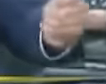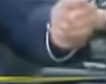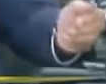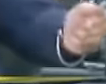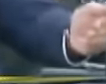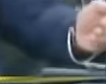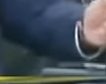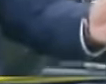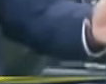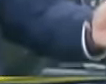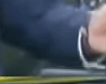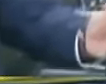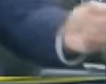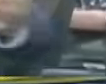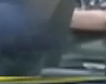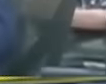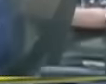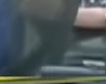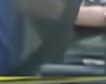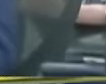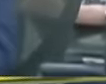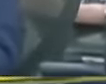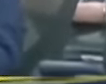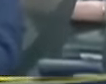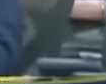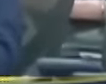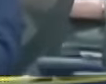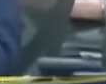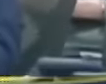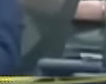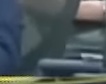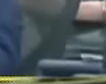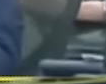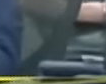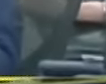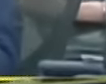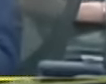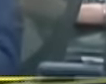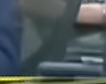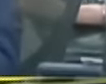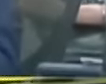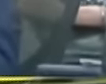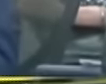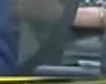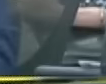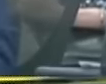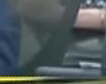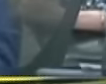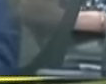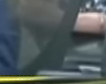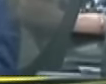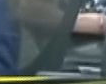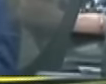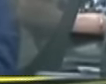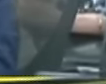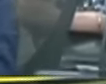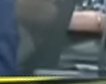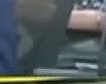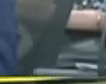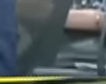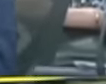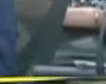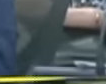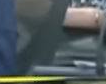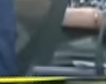las épocas, del siglo XIX, del siglo XX, de nuestros fundadores, el camino de la unión de nuestra